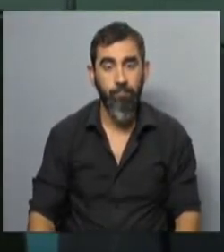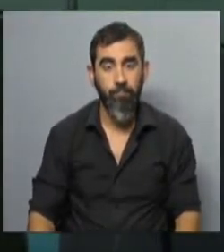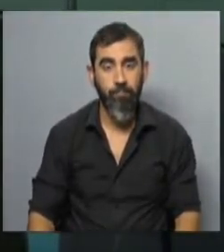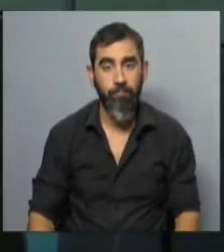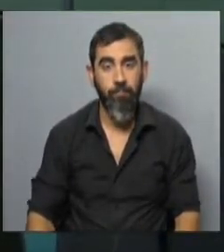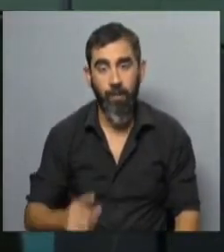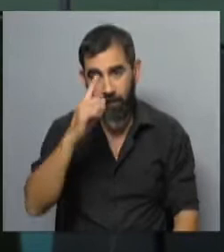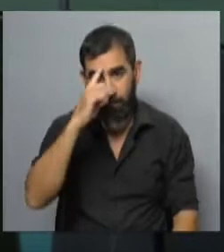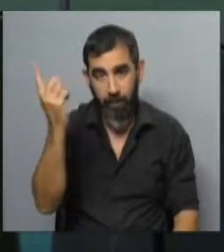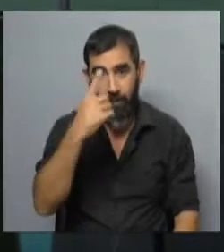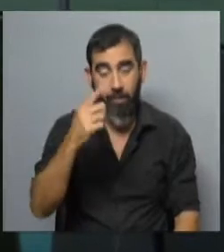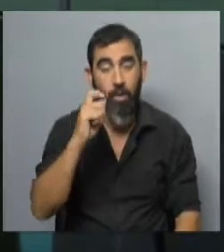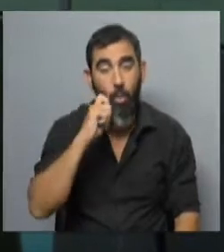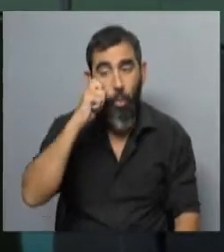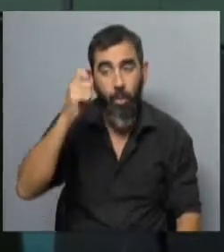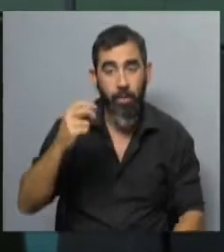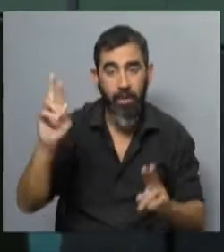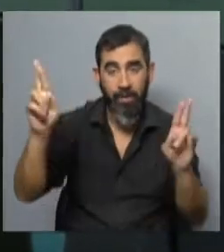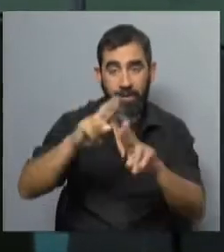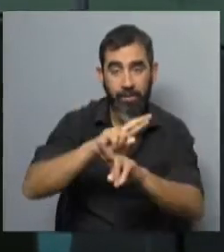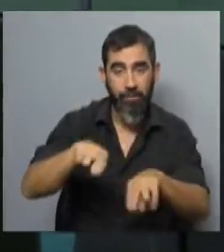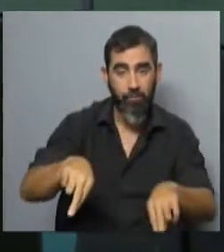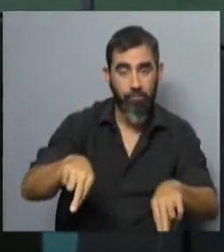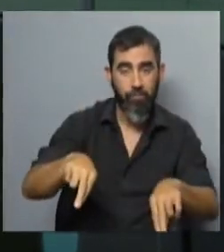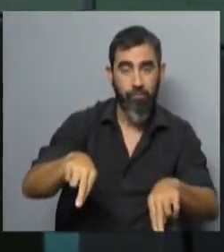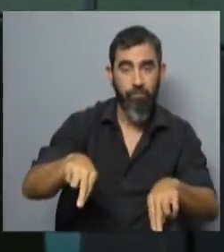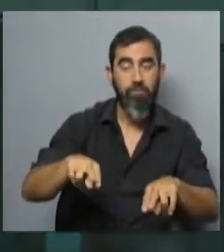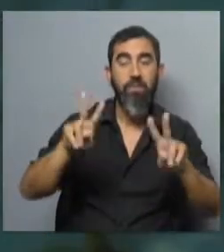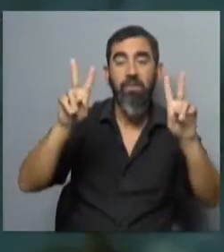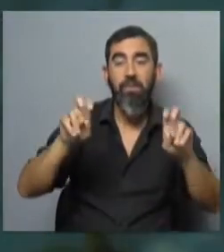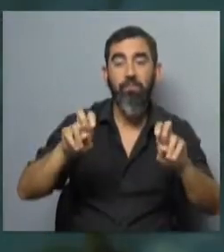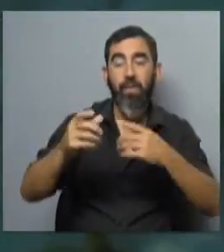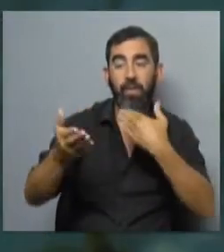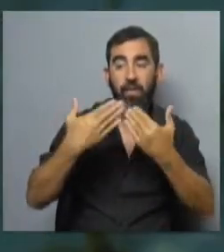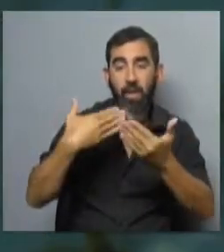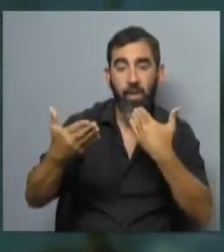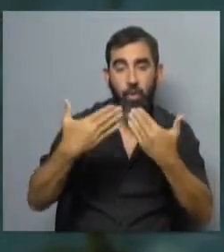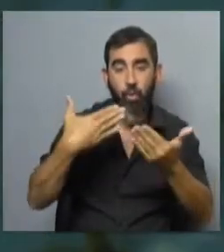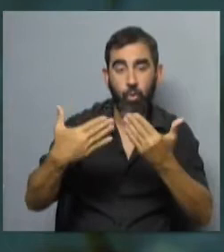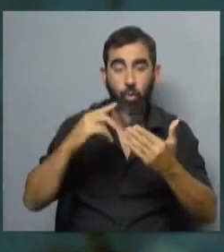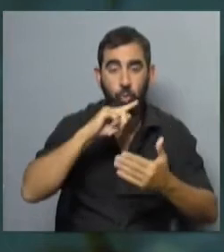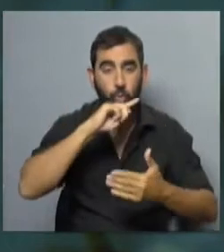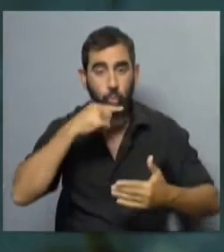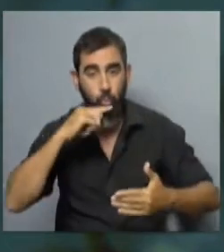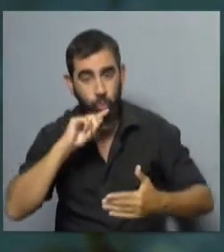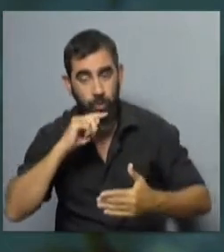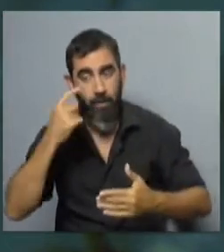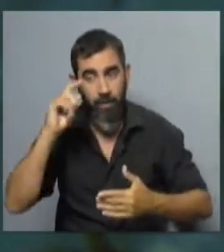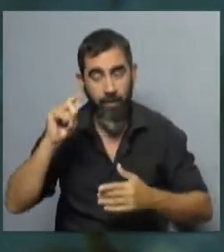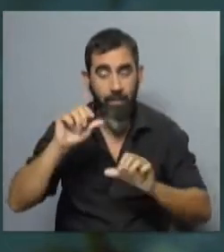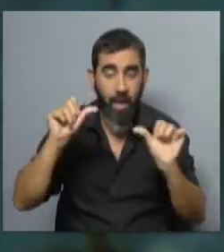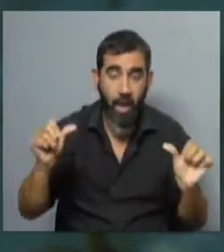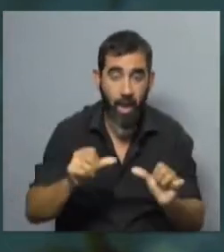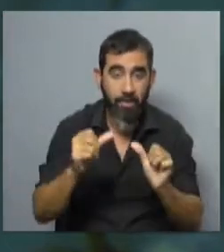En el ámbito internacional, Ucrania rechazó en las últimas horas, en el marco de las conversaciones con Rusia, la idea de adoptar